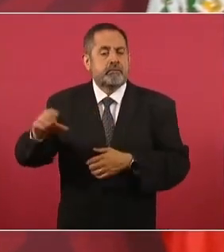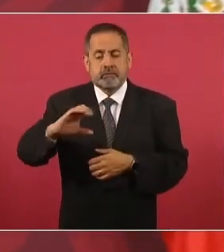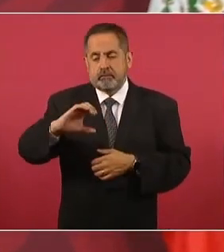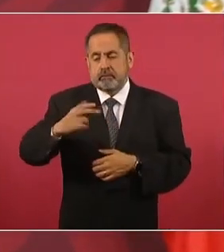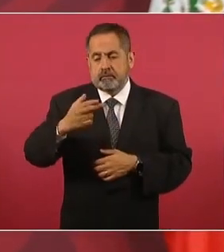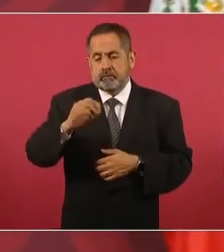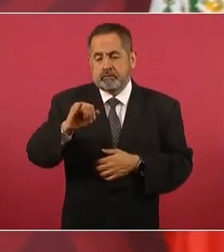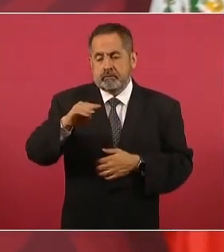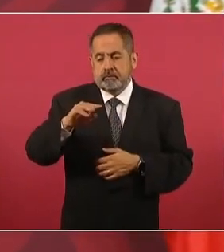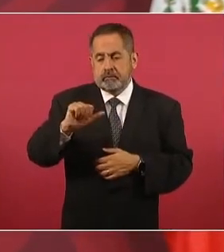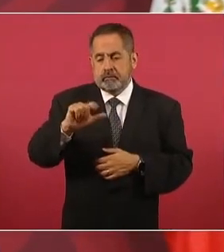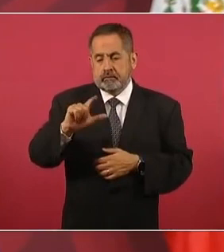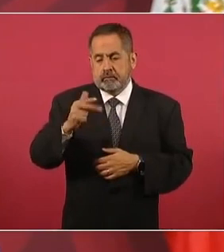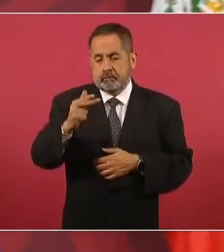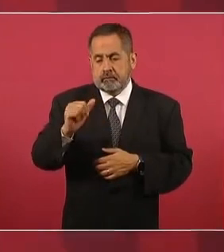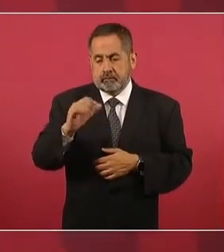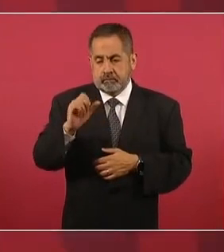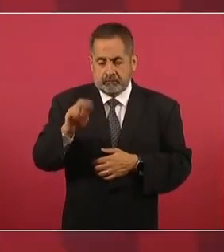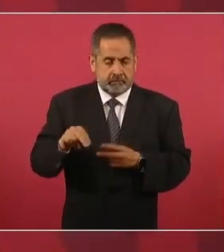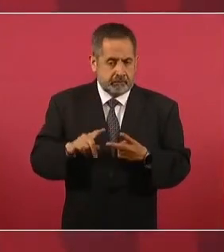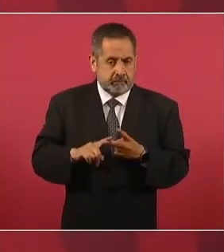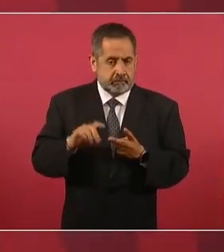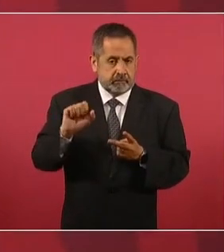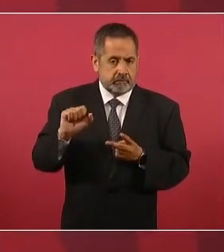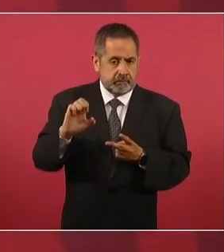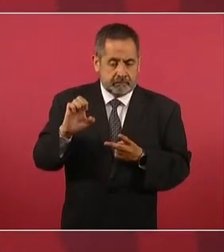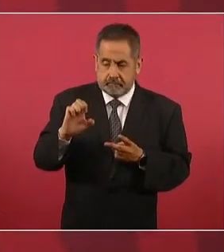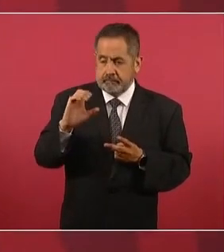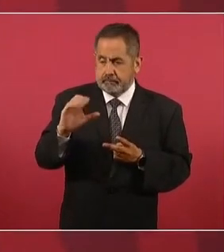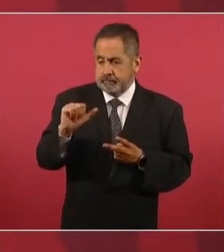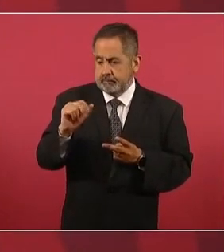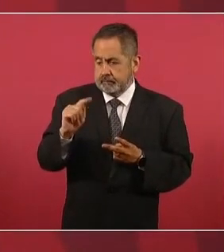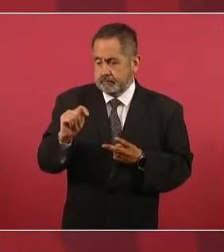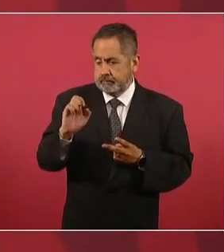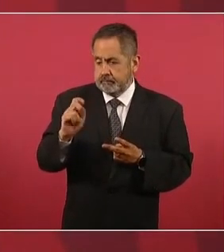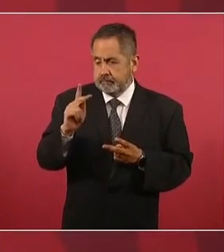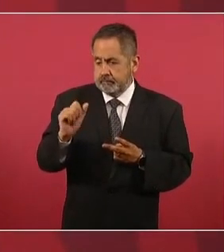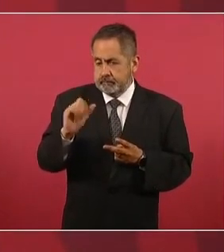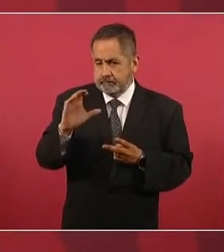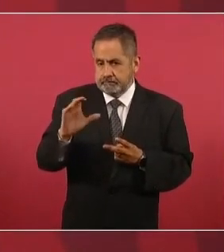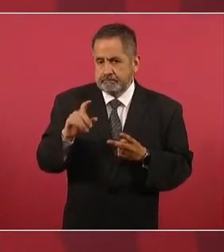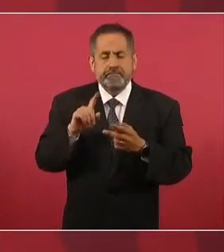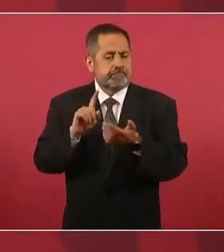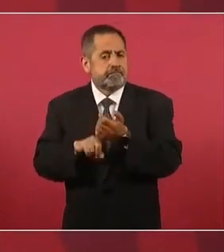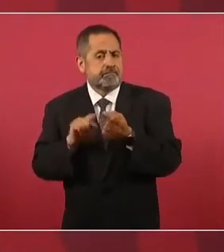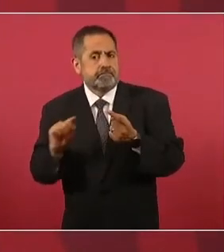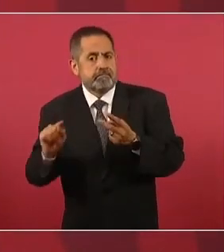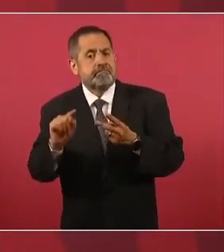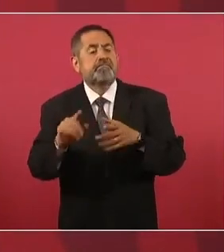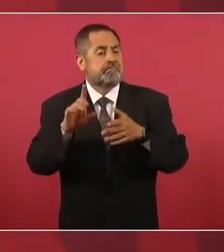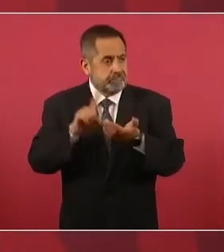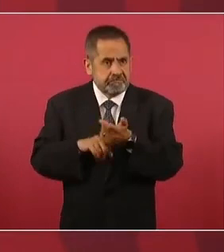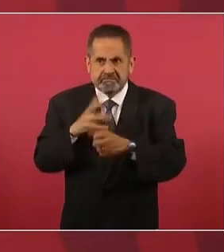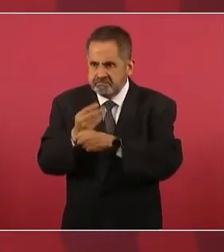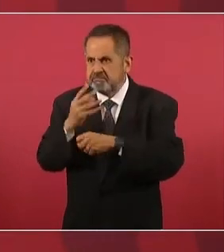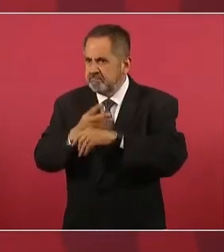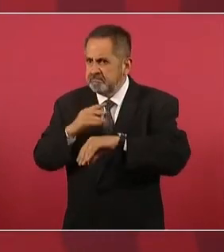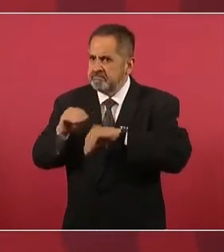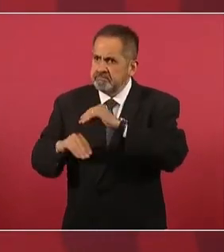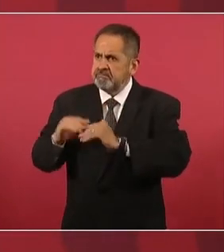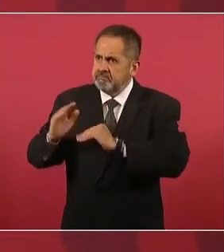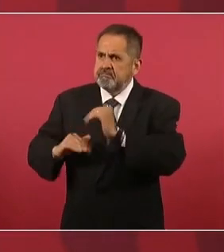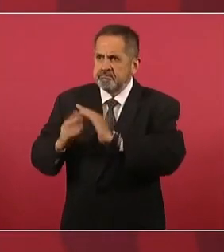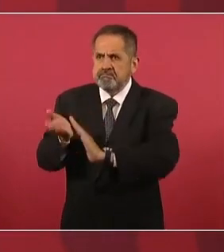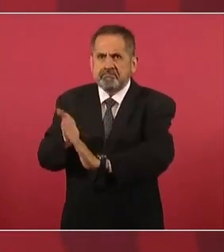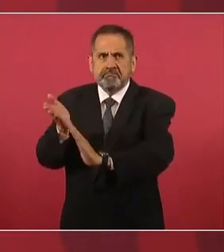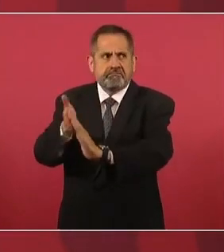Chimalhuacán, Ecatepec, en todas estas ciudades hay trabajo.